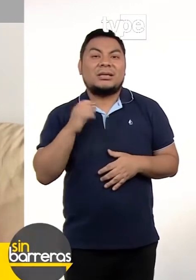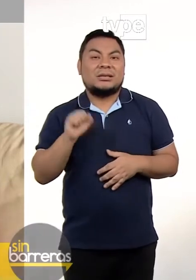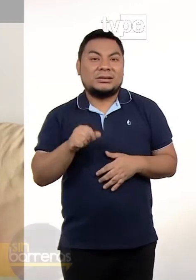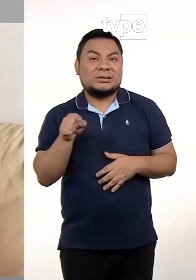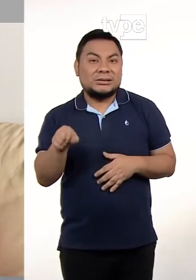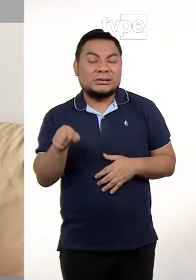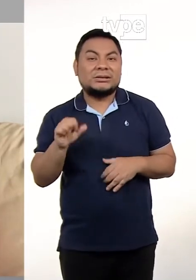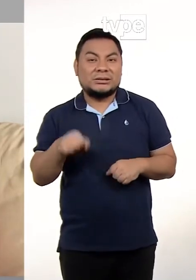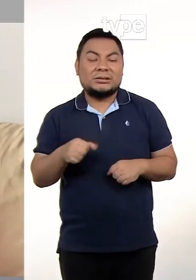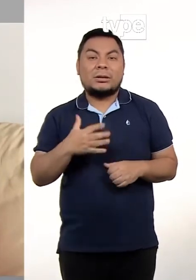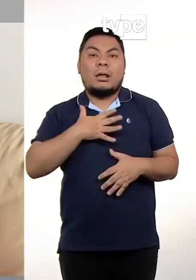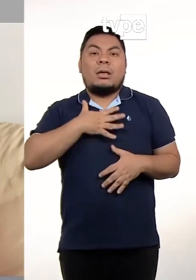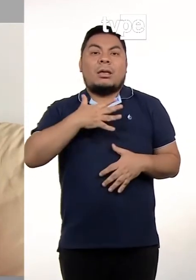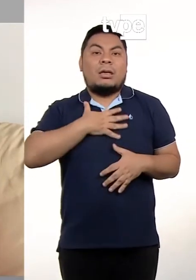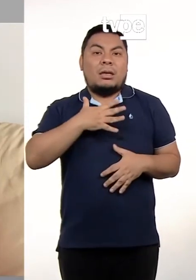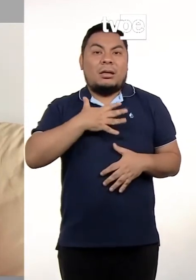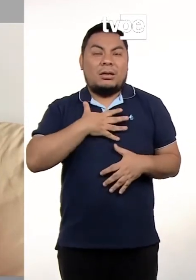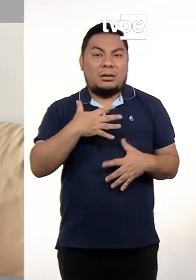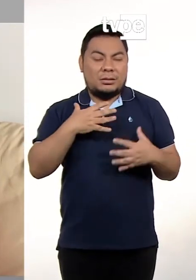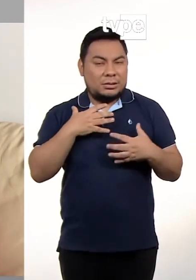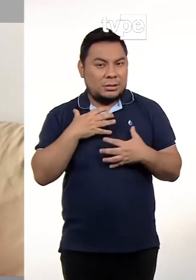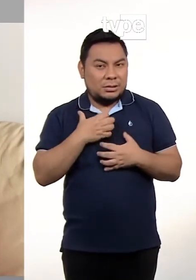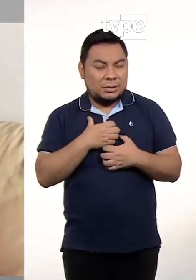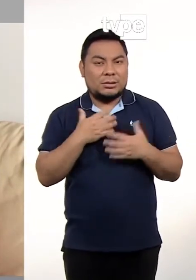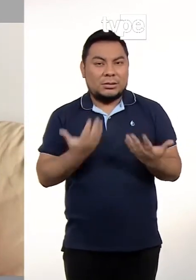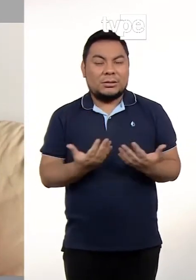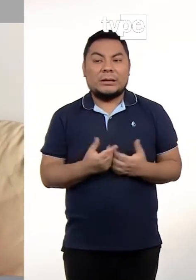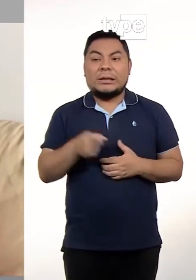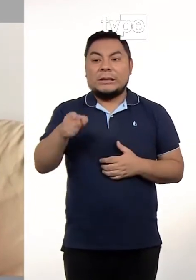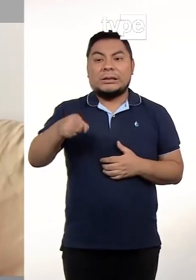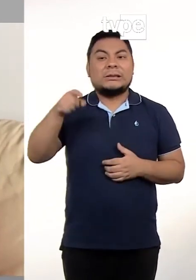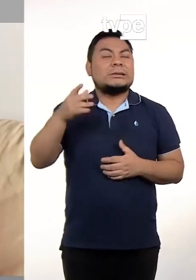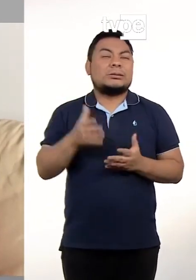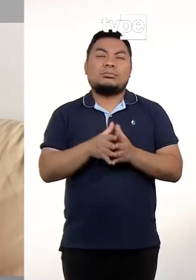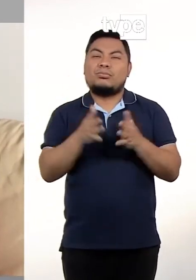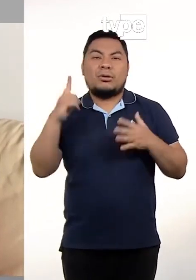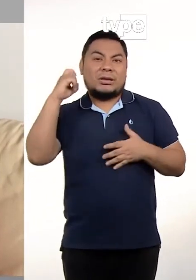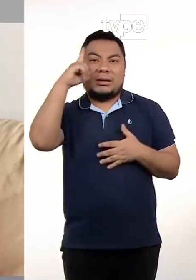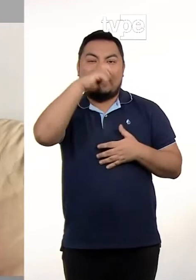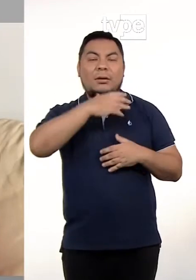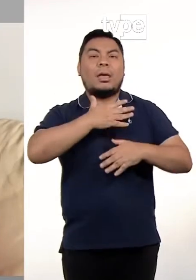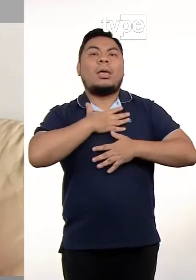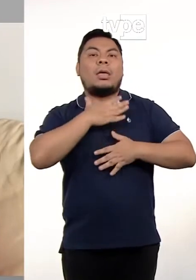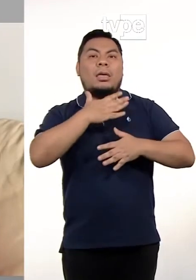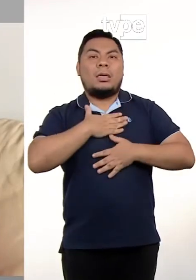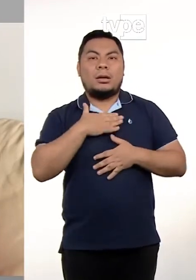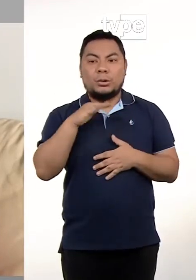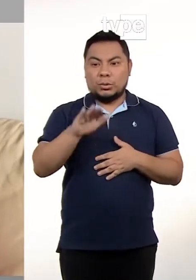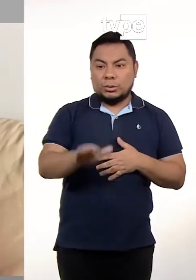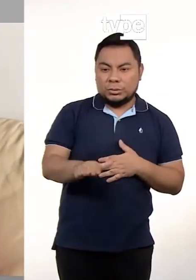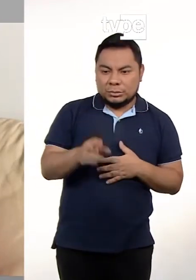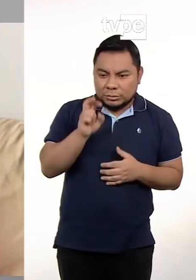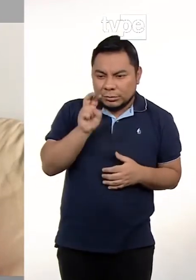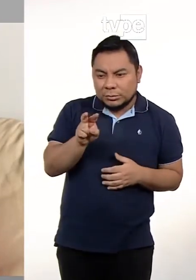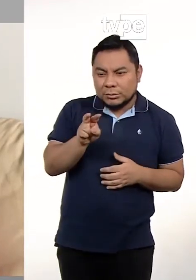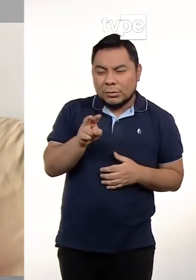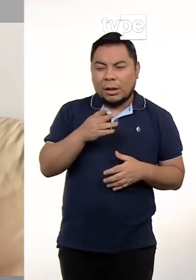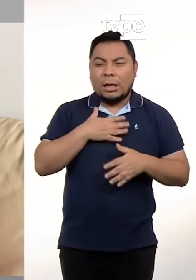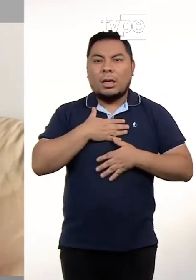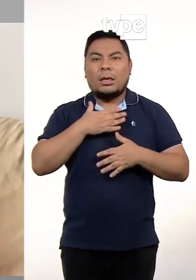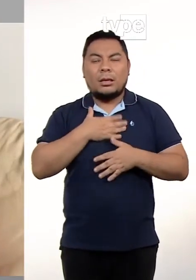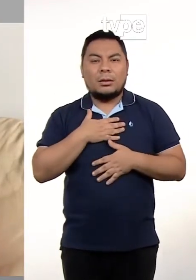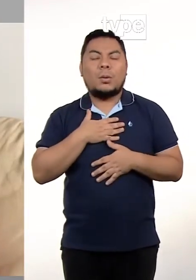tienen afecciones respiratorias, es decir, que les va a ser muy dificultoso respirar, y